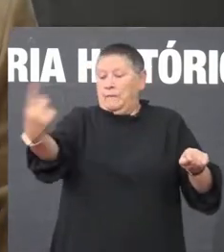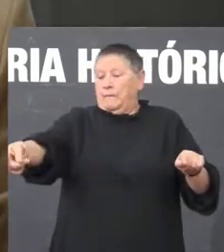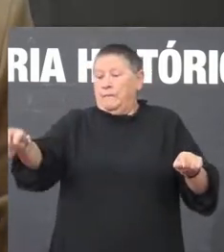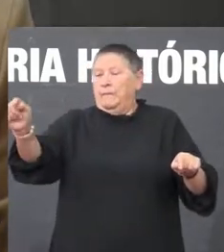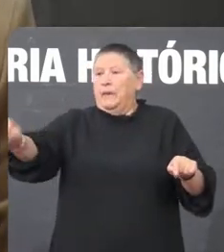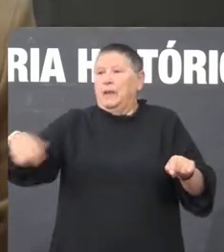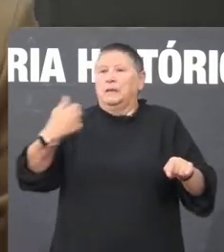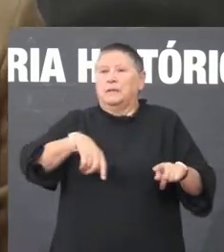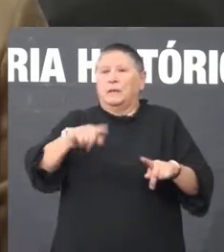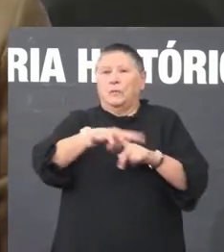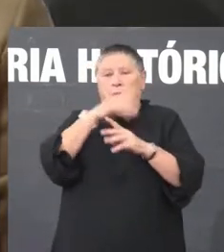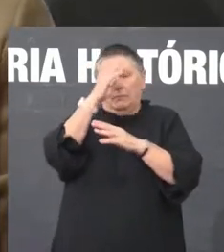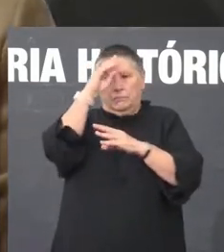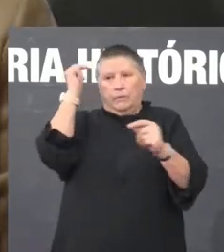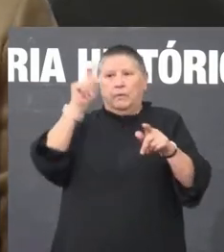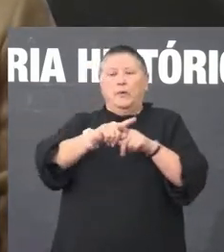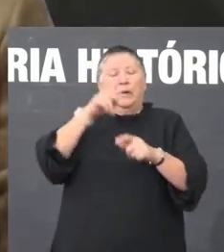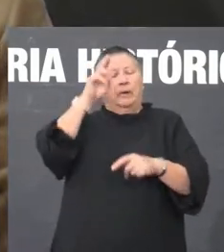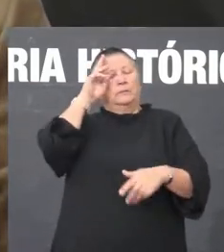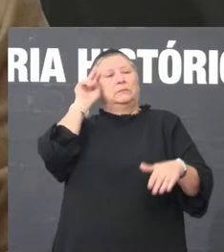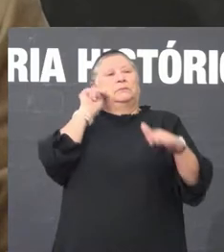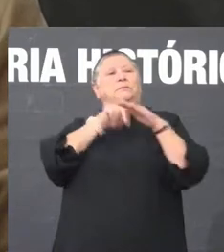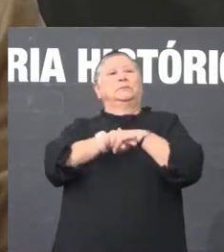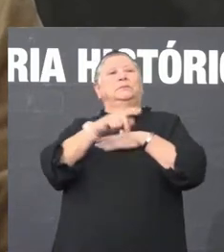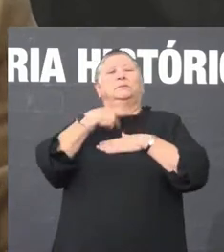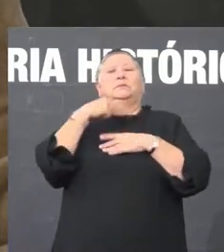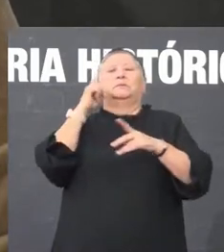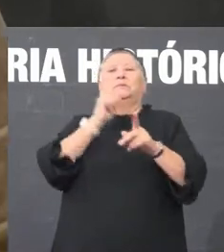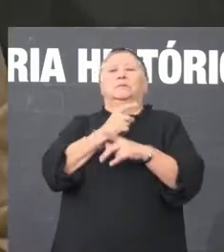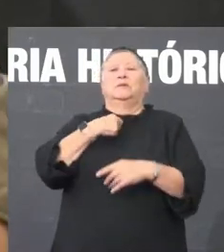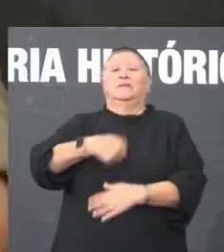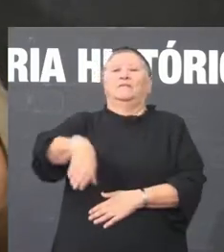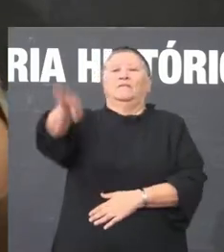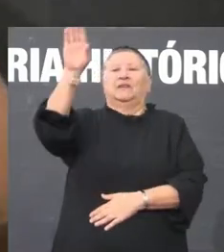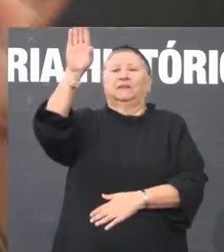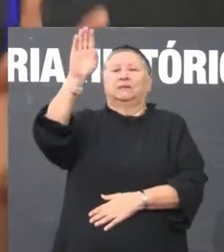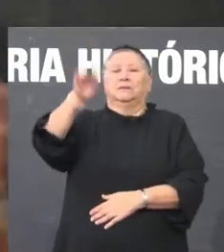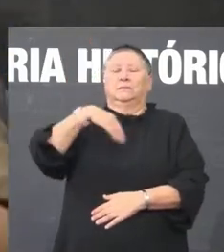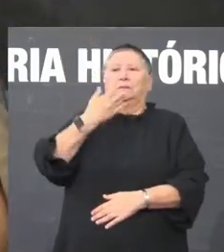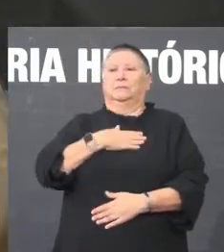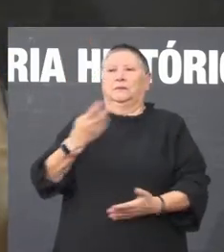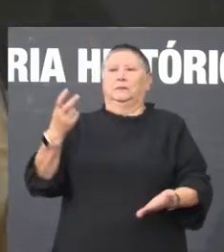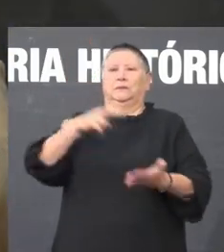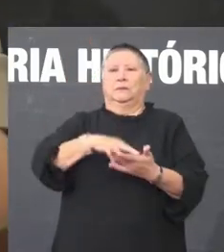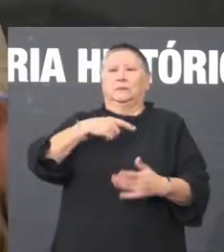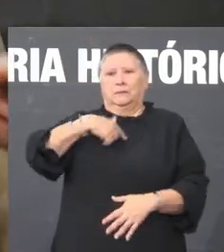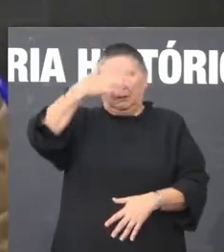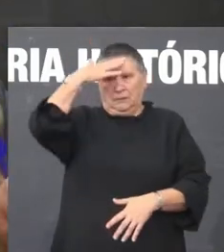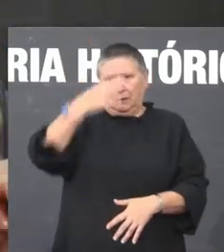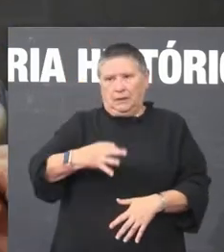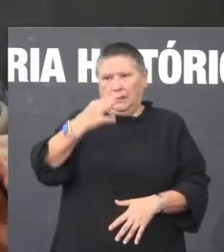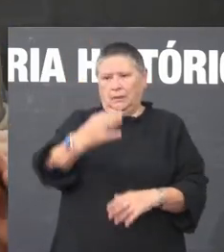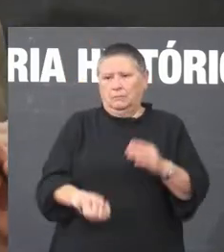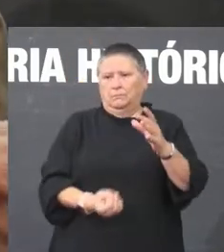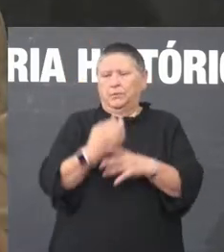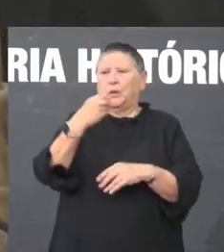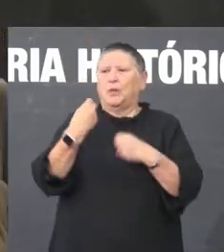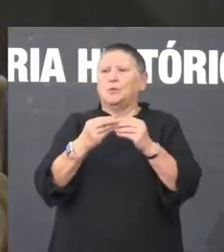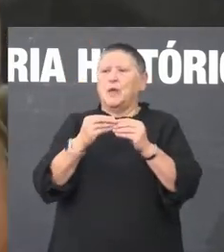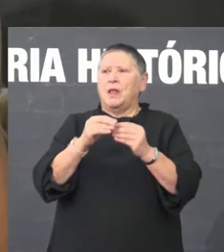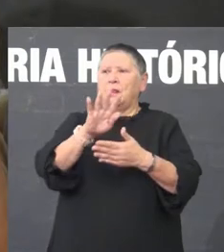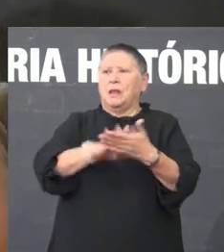quen se deitou fascista ergueu demócrata o día seguinte pola mañá, e ademais aquí fixose unha tabla rasa